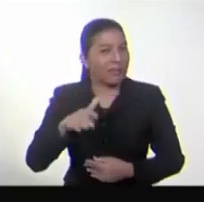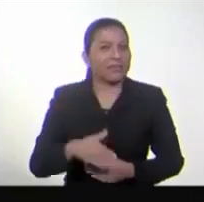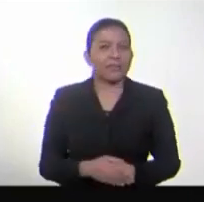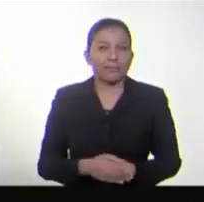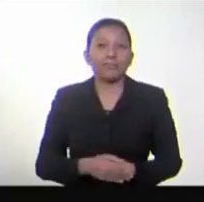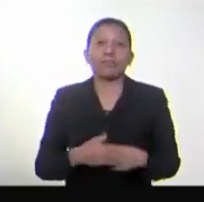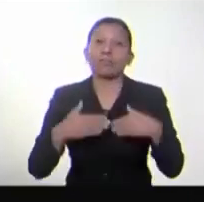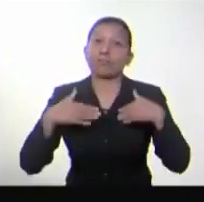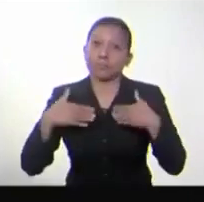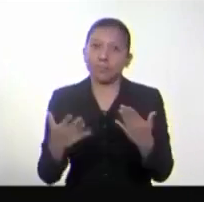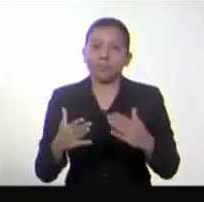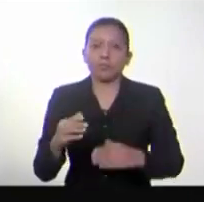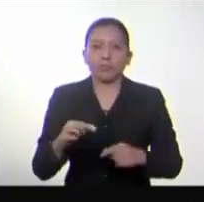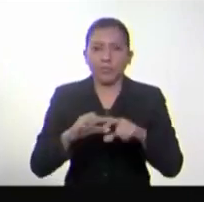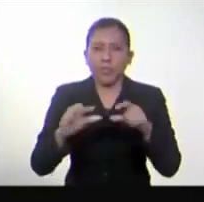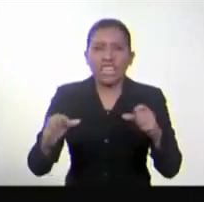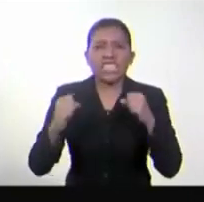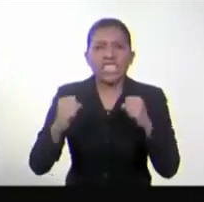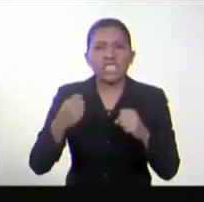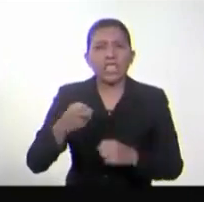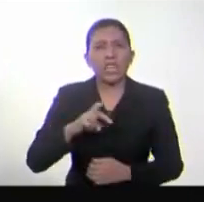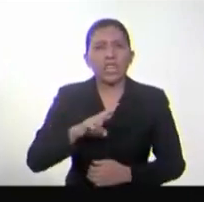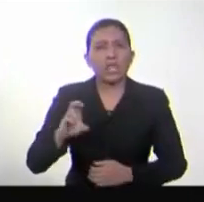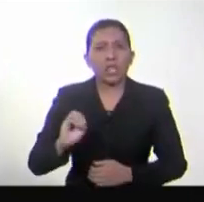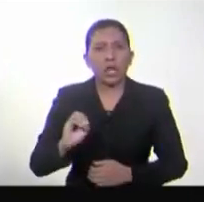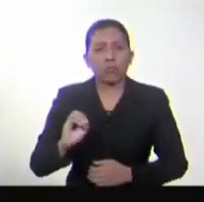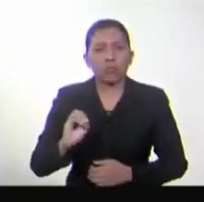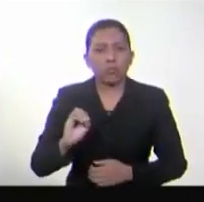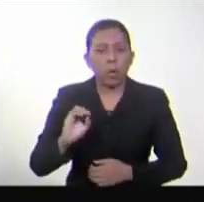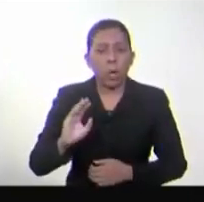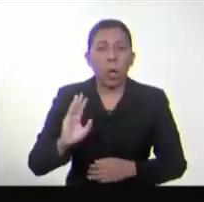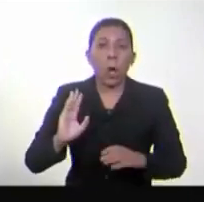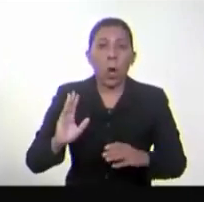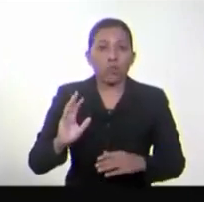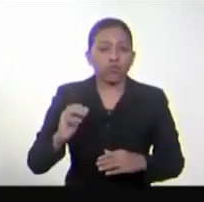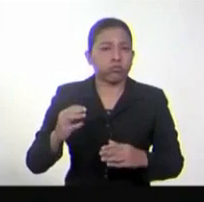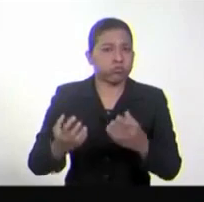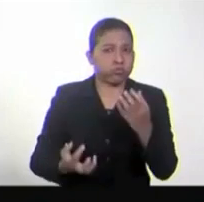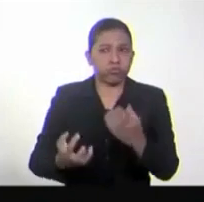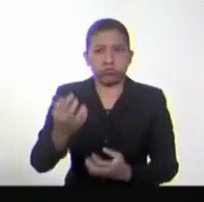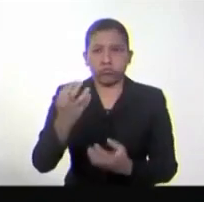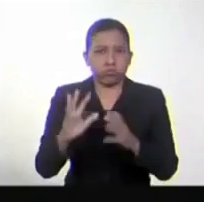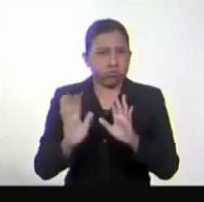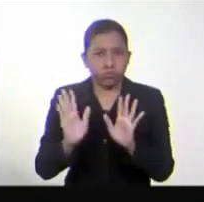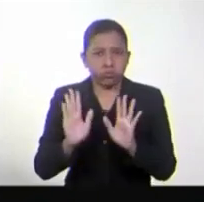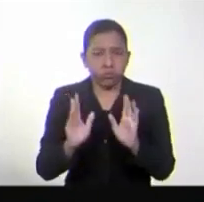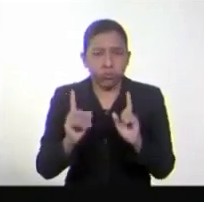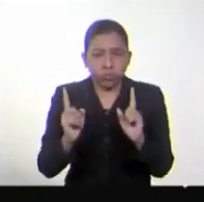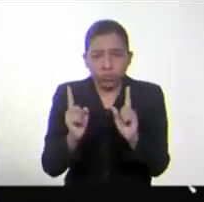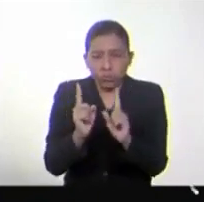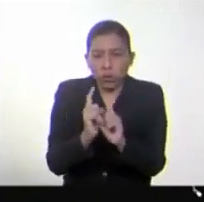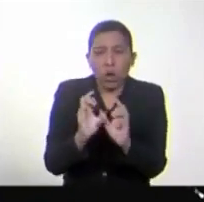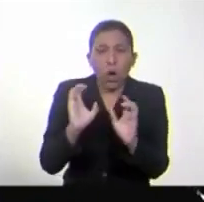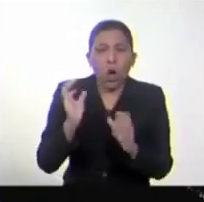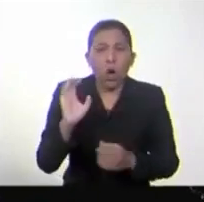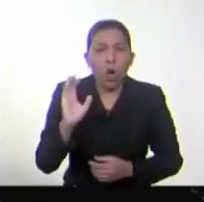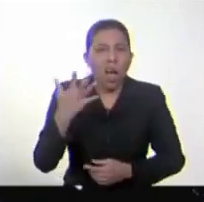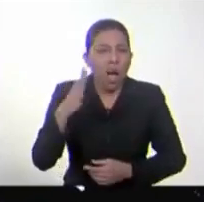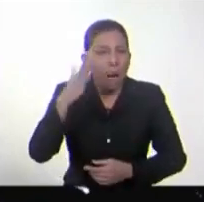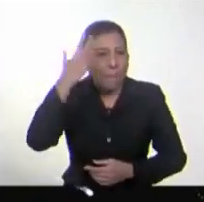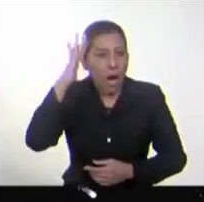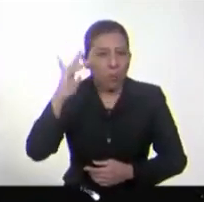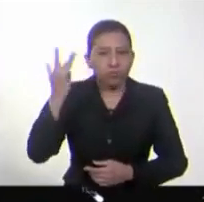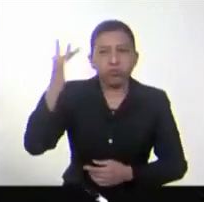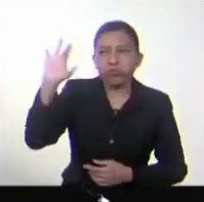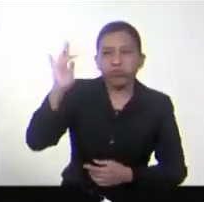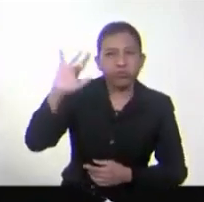partículas de hierro o carbón vegetal, si no alcanzan temperaturas muy elevadas, irradian un color dorado. Los